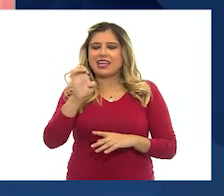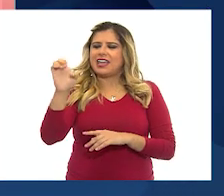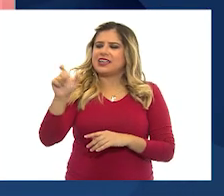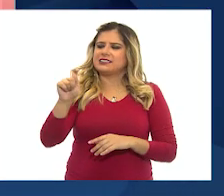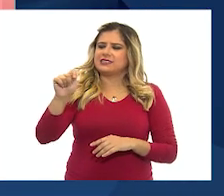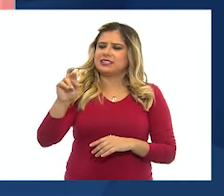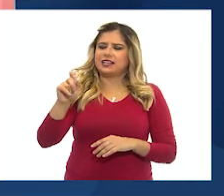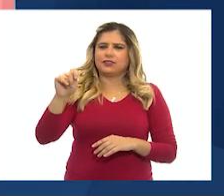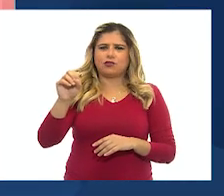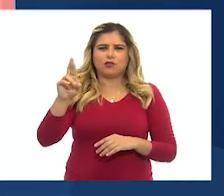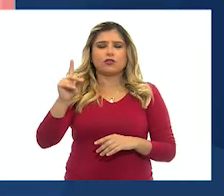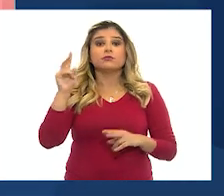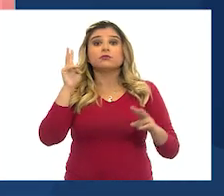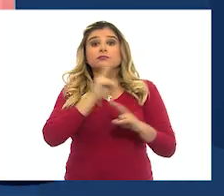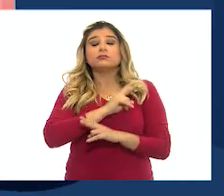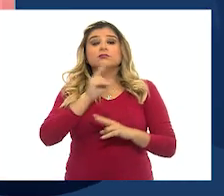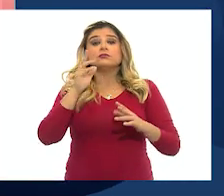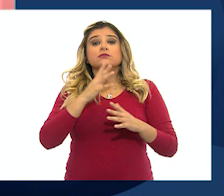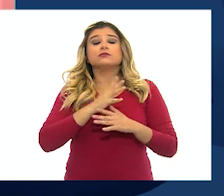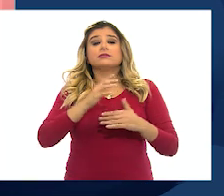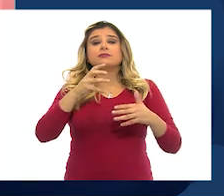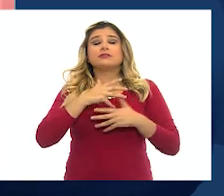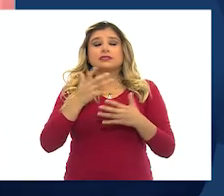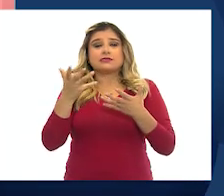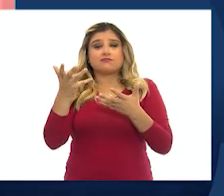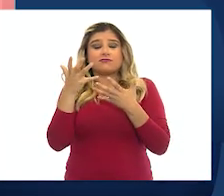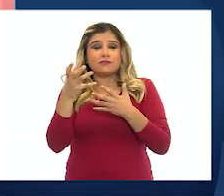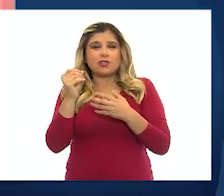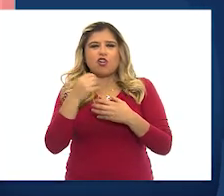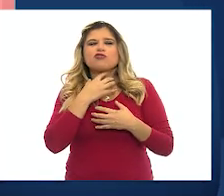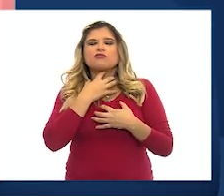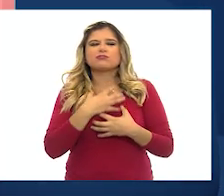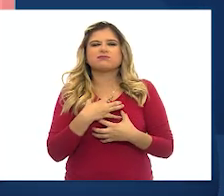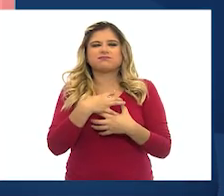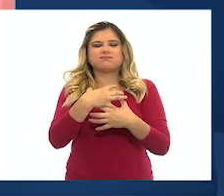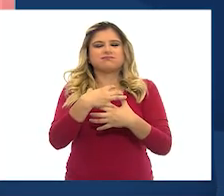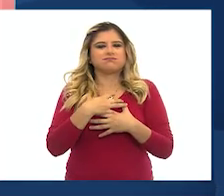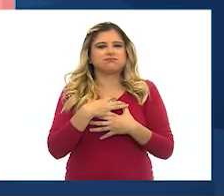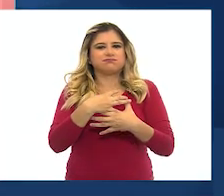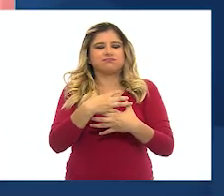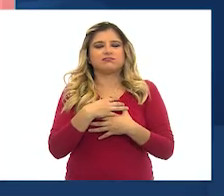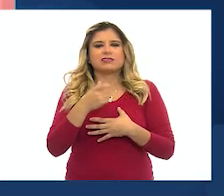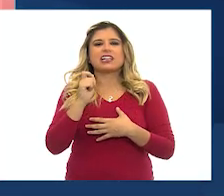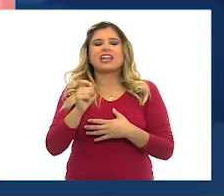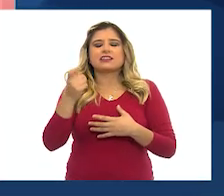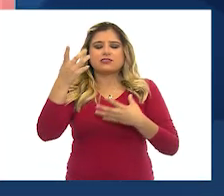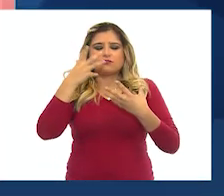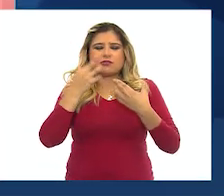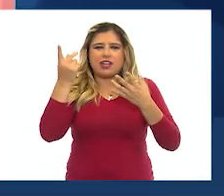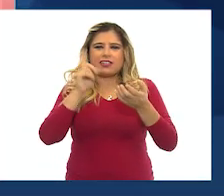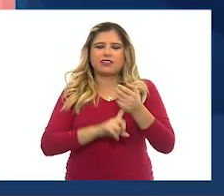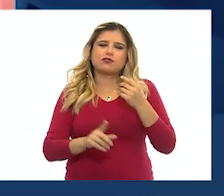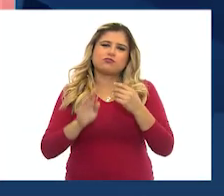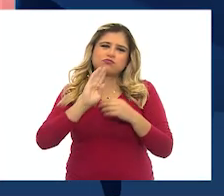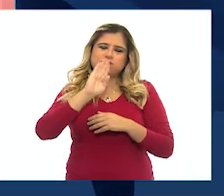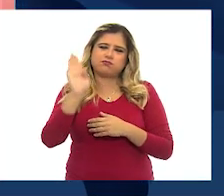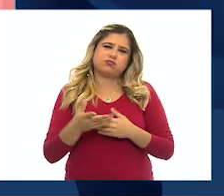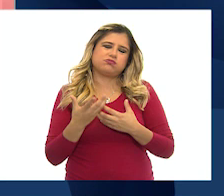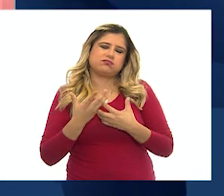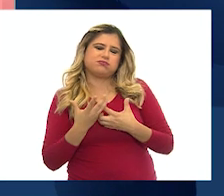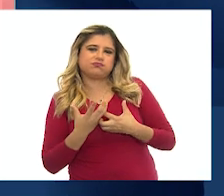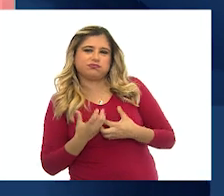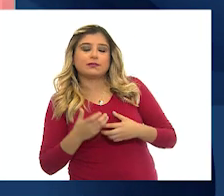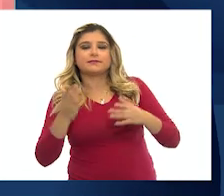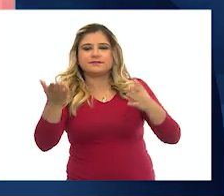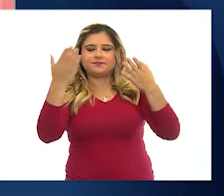estertor. Respiración anhelosa, generalmente ronca o silbante, propia de la agonía y del coma. La segunda acepción